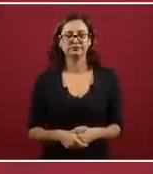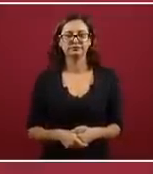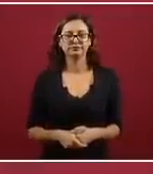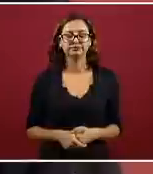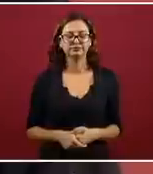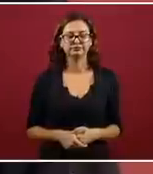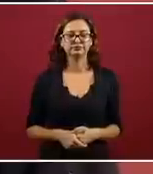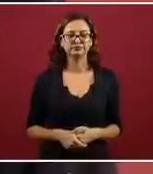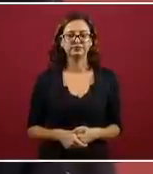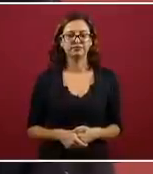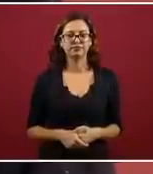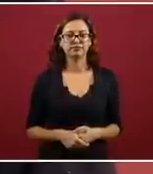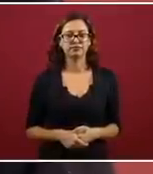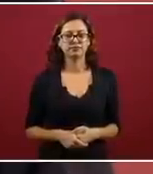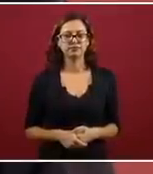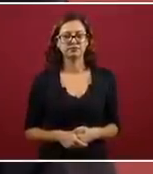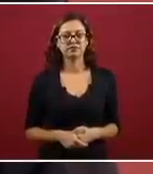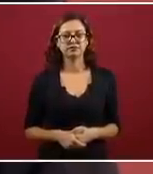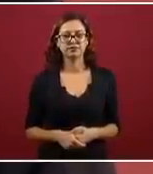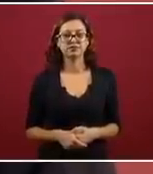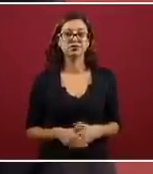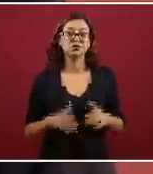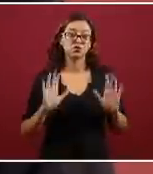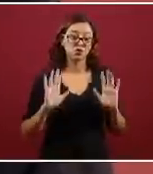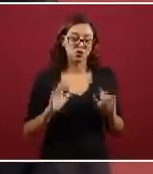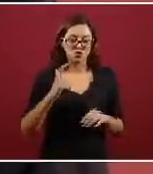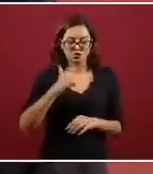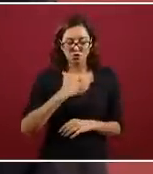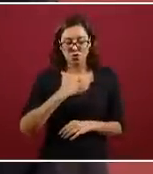deseado algo distinto,